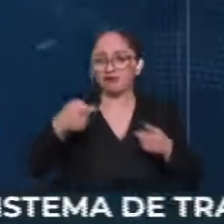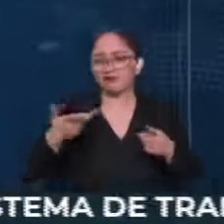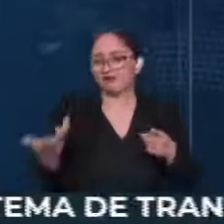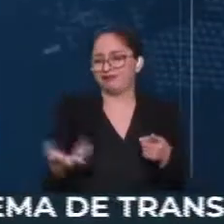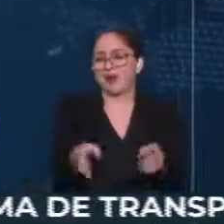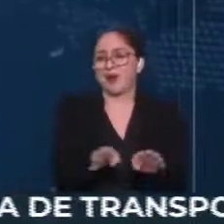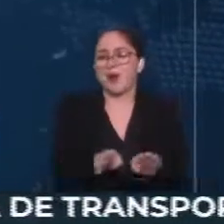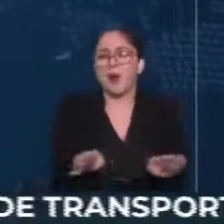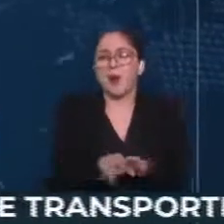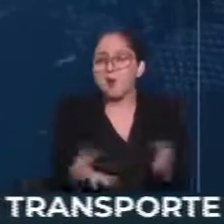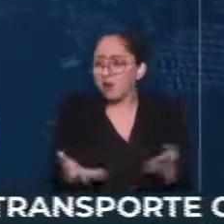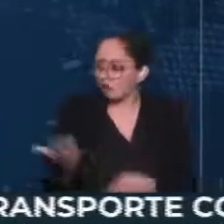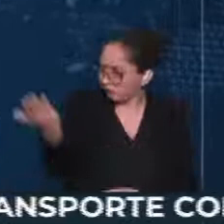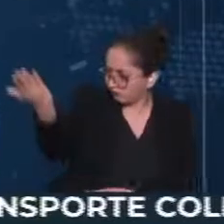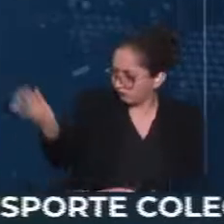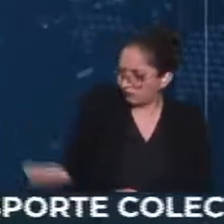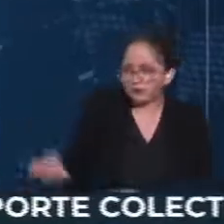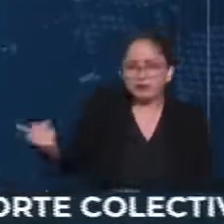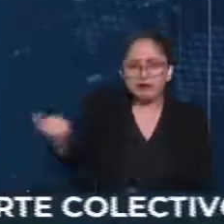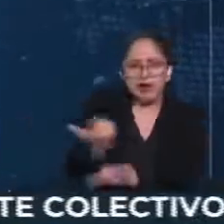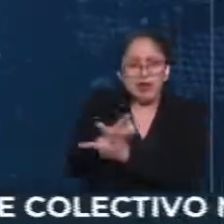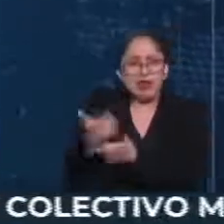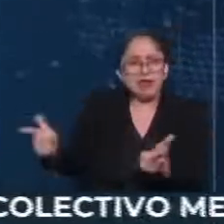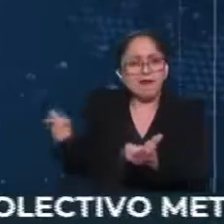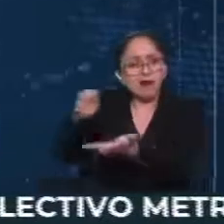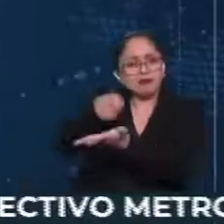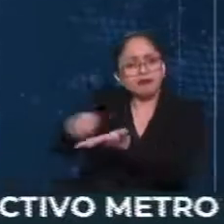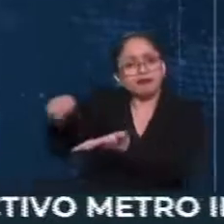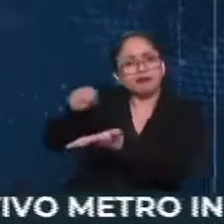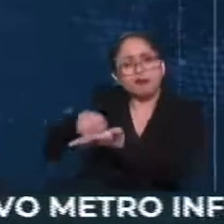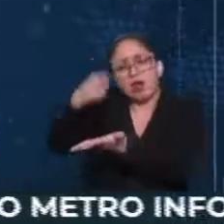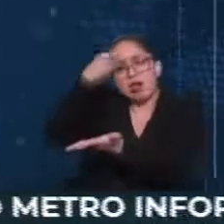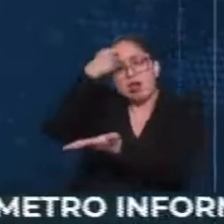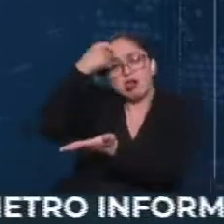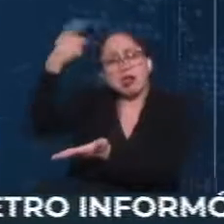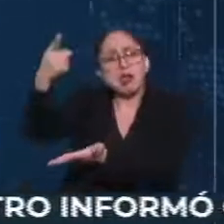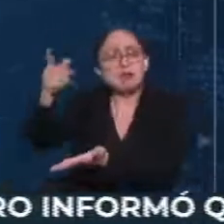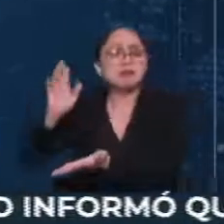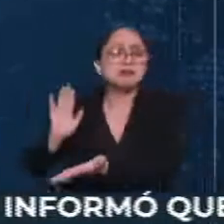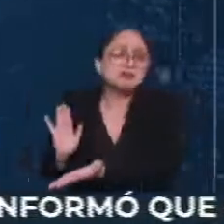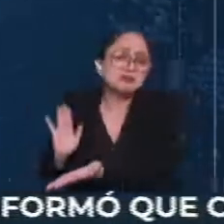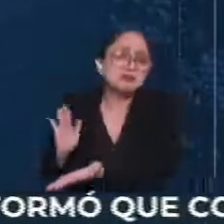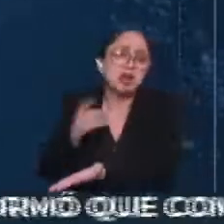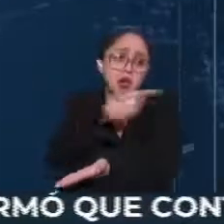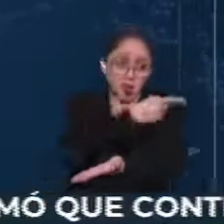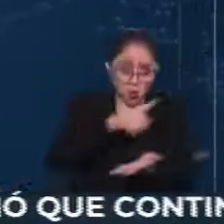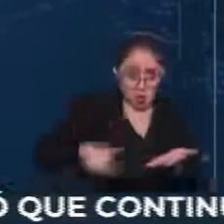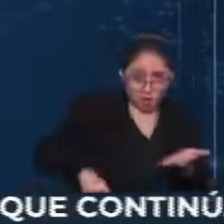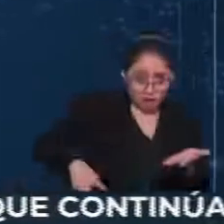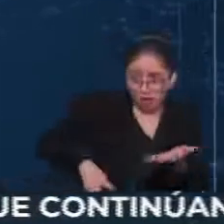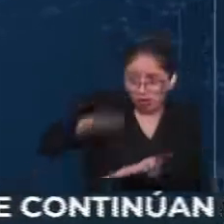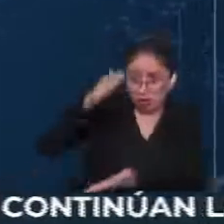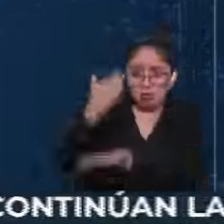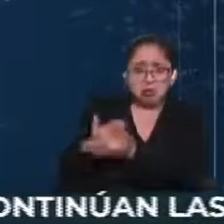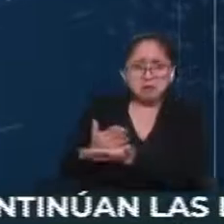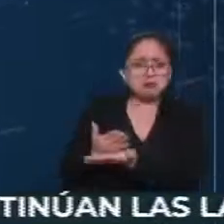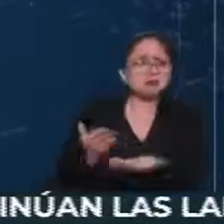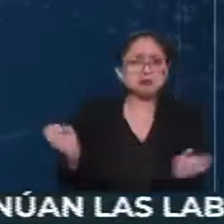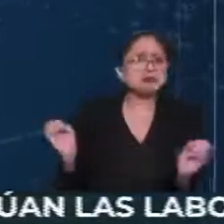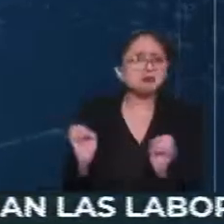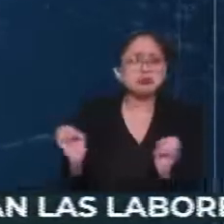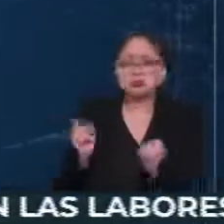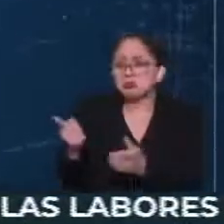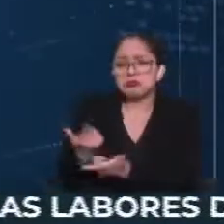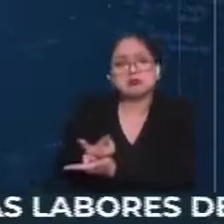de personajes escribiendo lo que escribe, diciendo lo que escribe. Riva Palacio, además, es una persona que